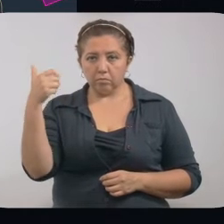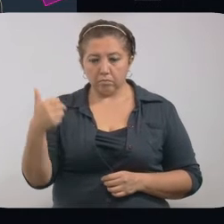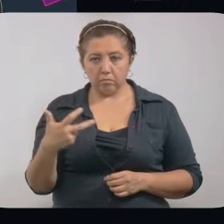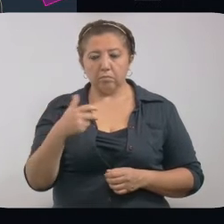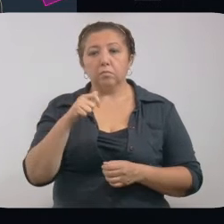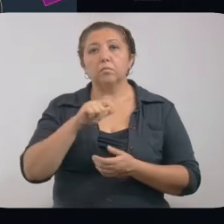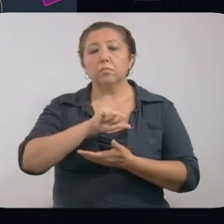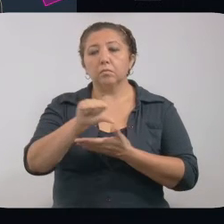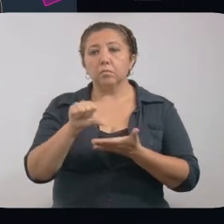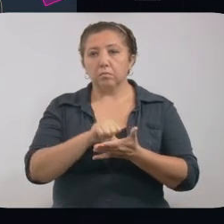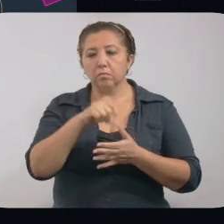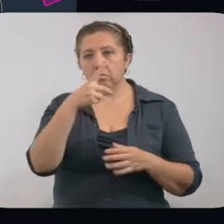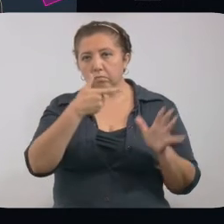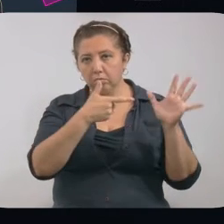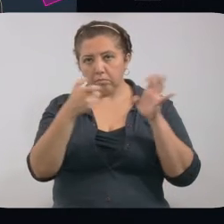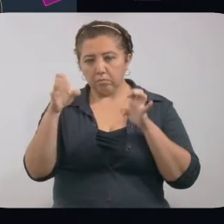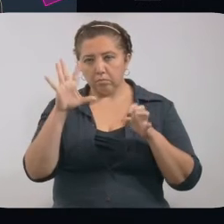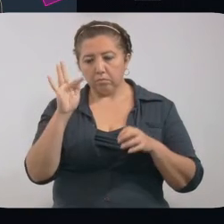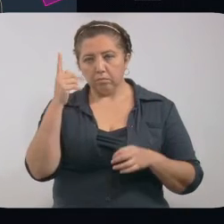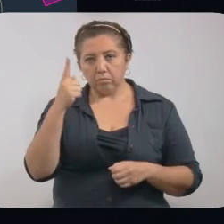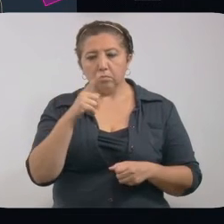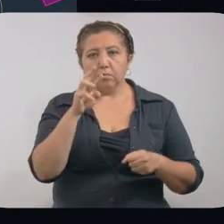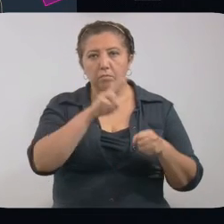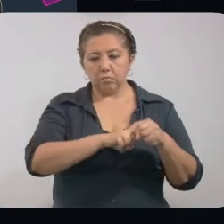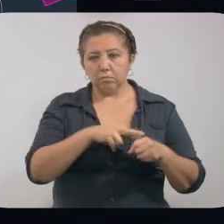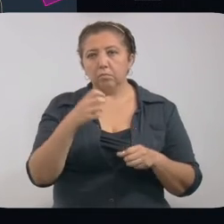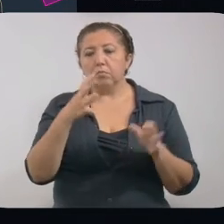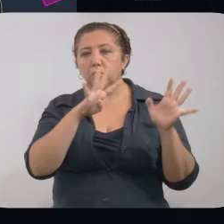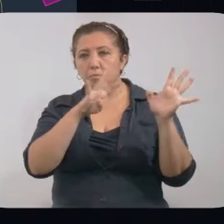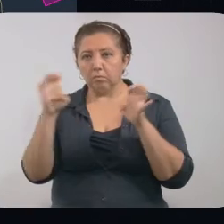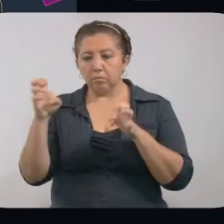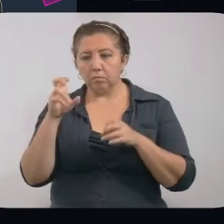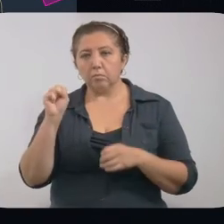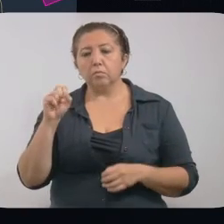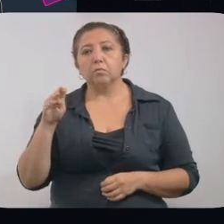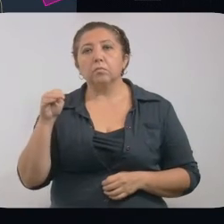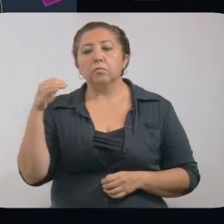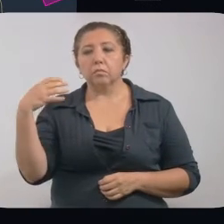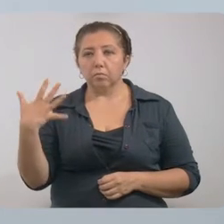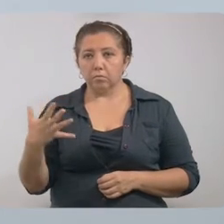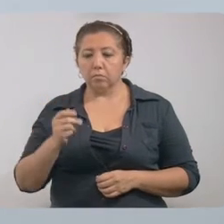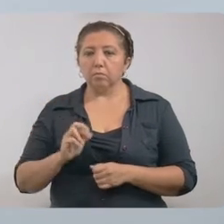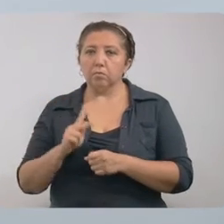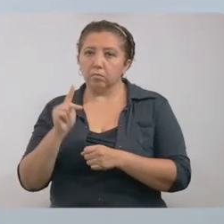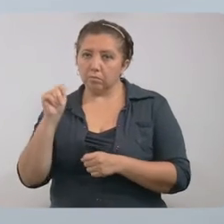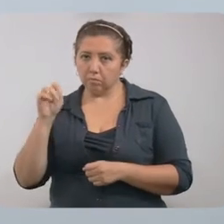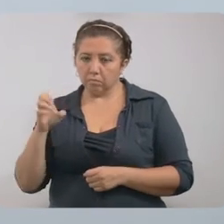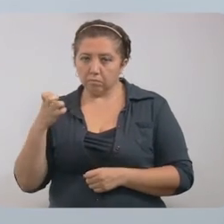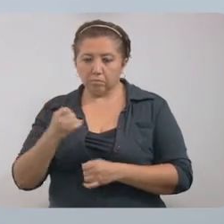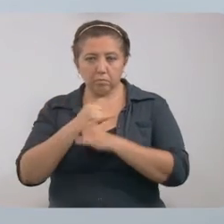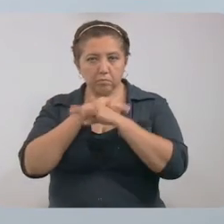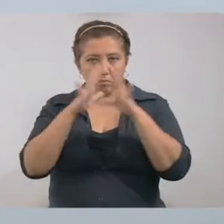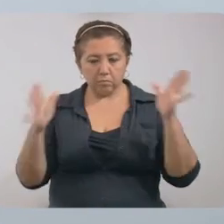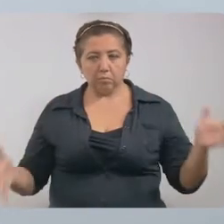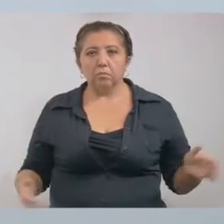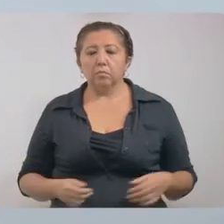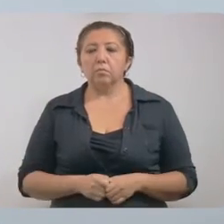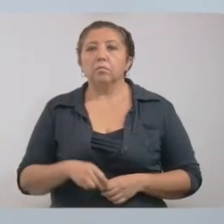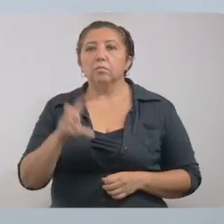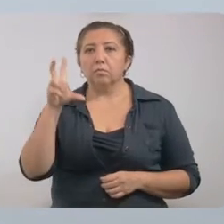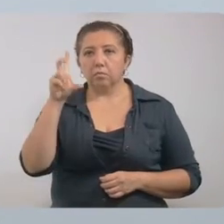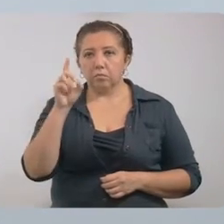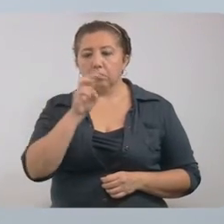487 en la zona centro, 741 en la zona sur, 995 en la zona poniente. Lamentablemente, en este parte